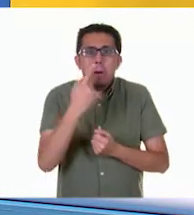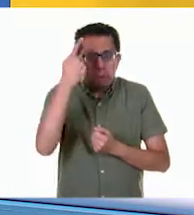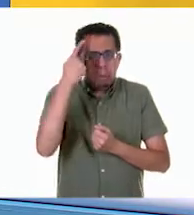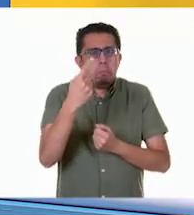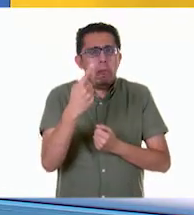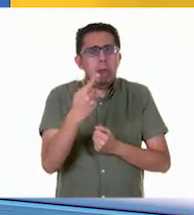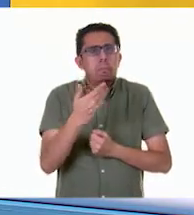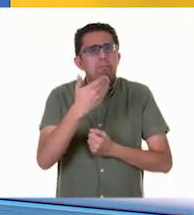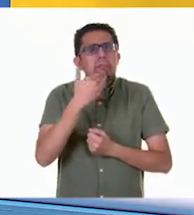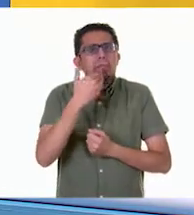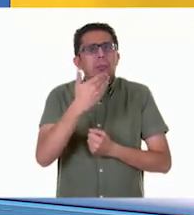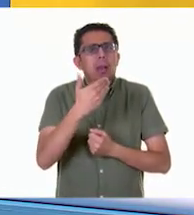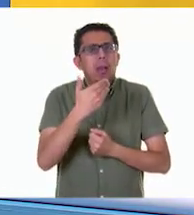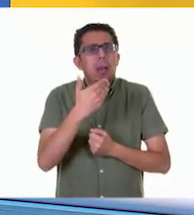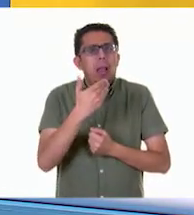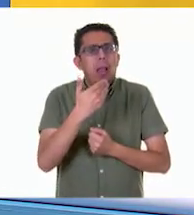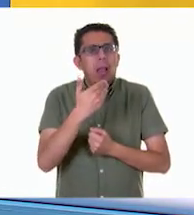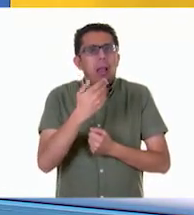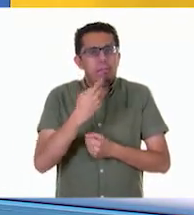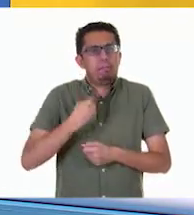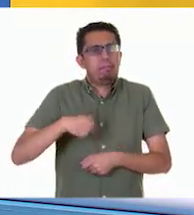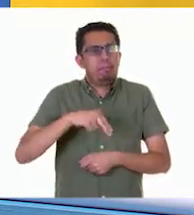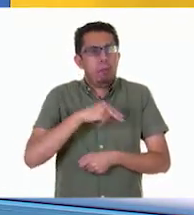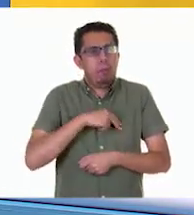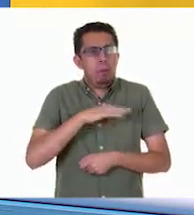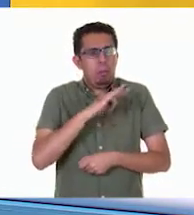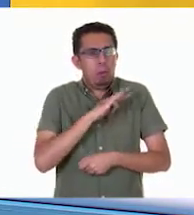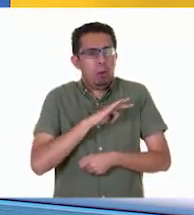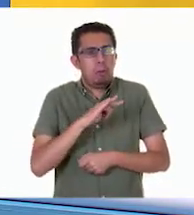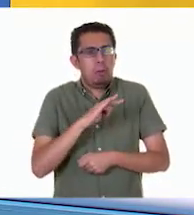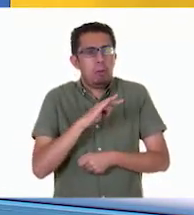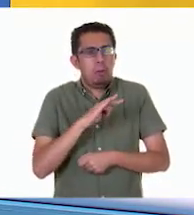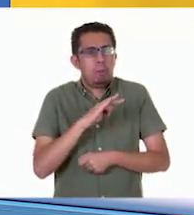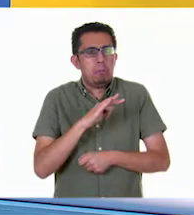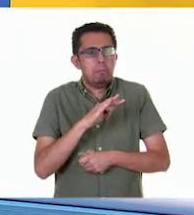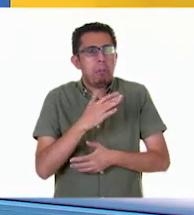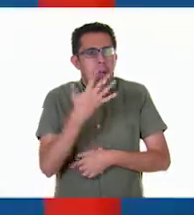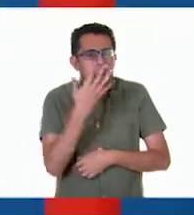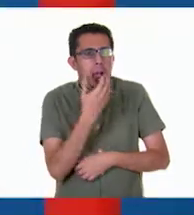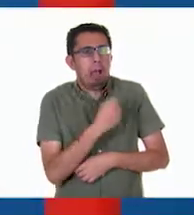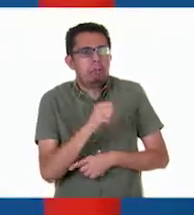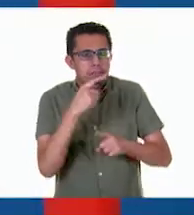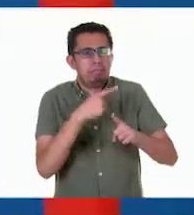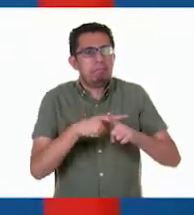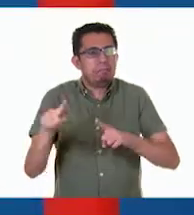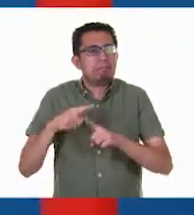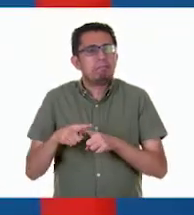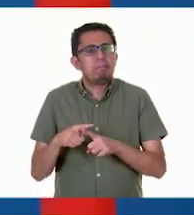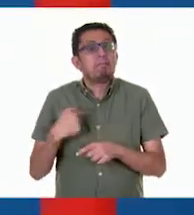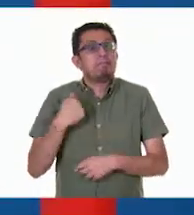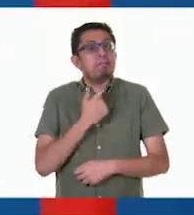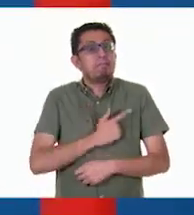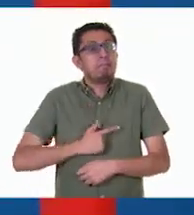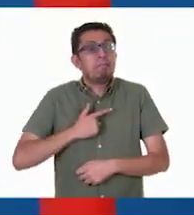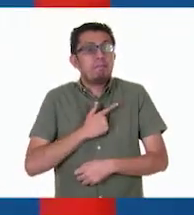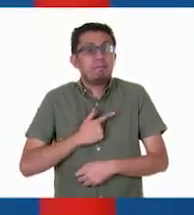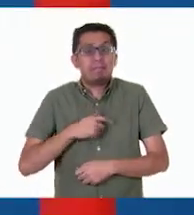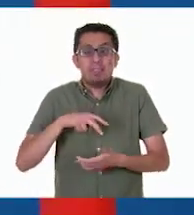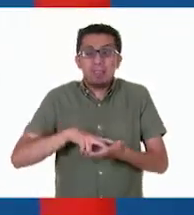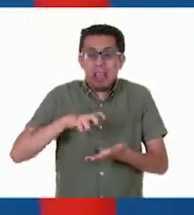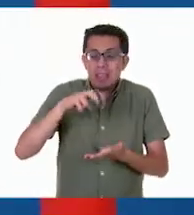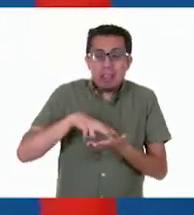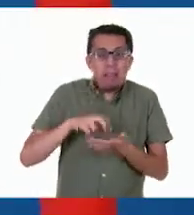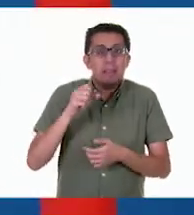perfecto, a fin de potenciar al máximo todas nuestras capacidades. A mí me gusta muchísimo saltar y también me